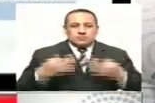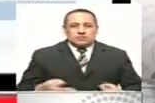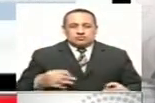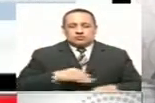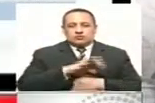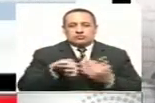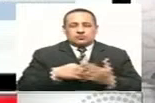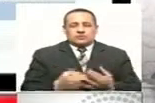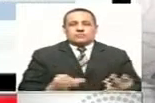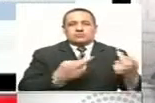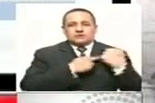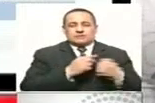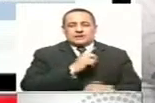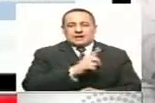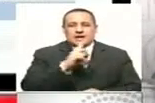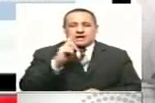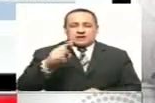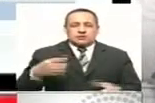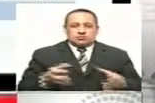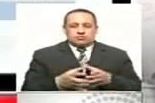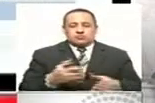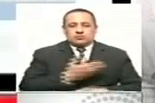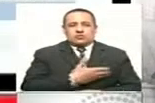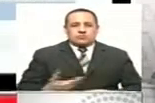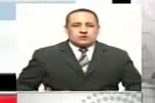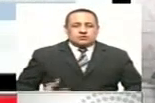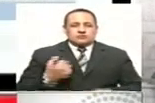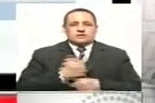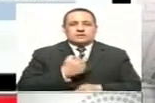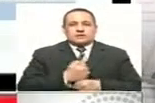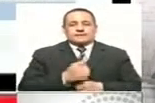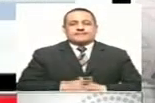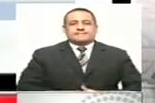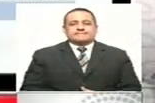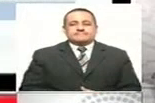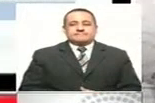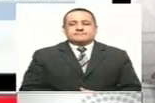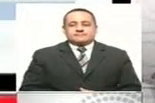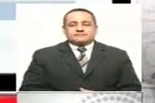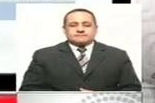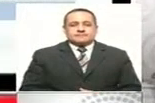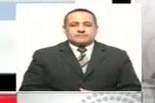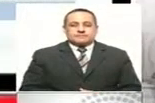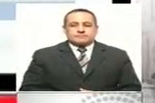las funciones de cada uno de los funcionarios públicos, ¿no?